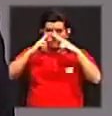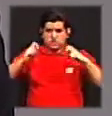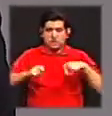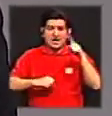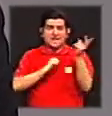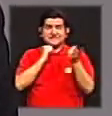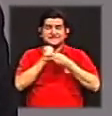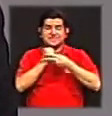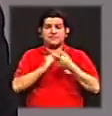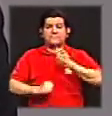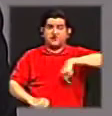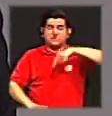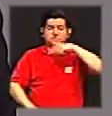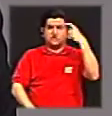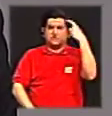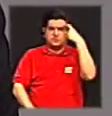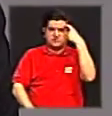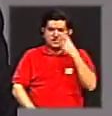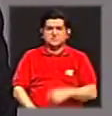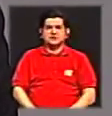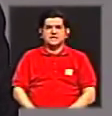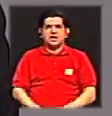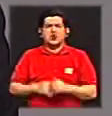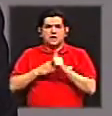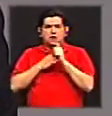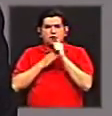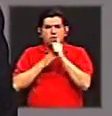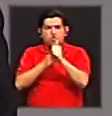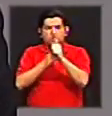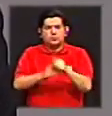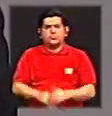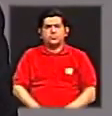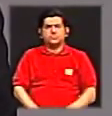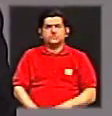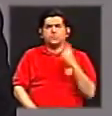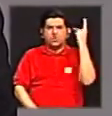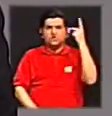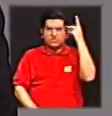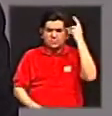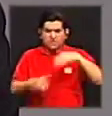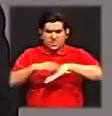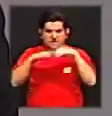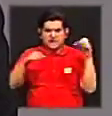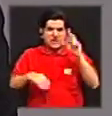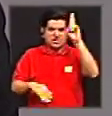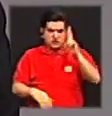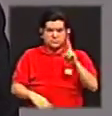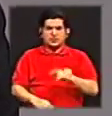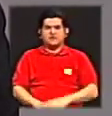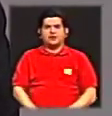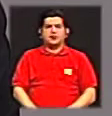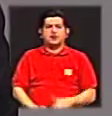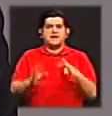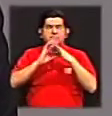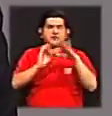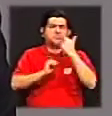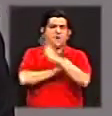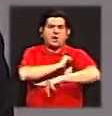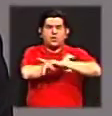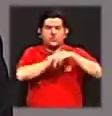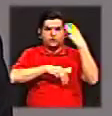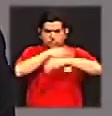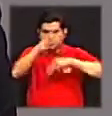esta vez es lo que piensan de la conducción de las relaciones exteriores, de la política exterior de Costa Rica con los demás países del